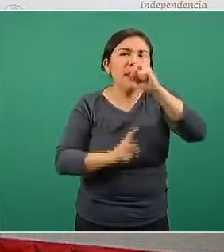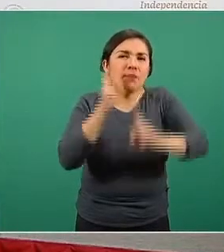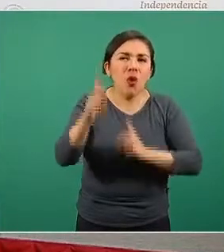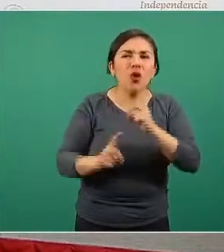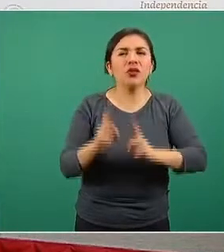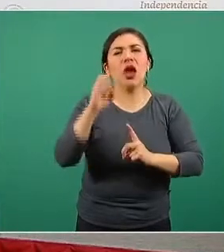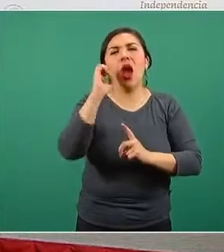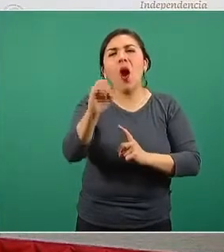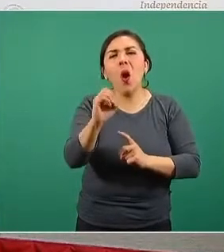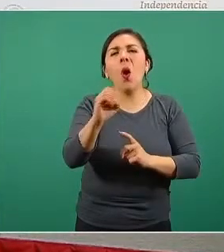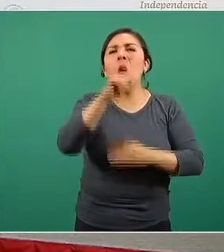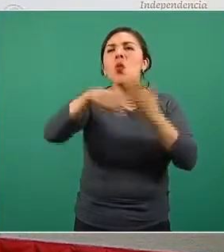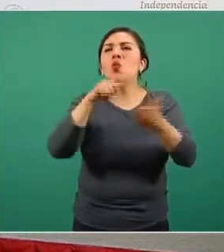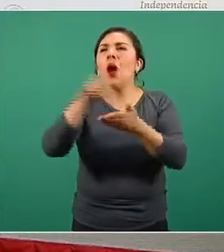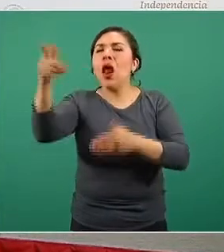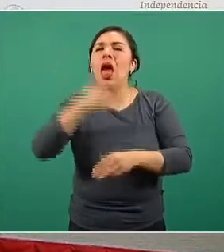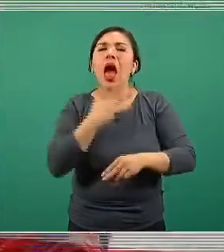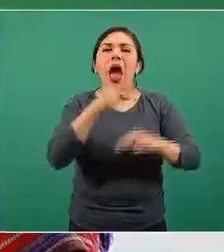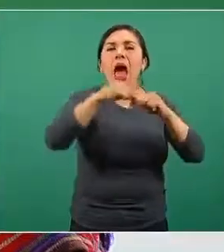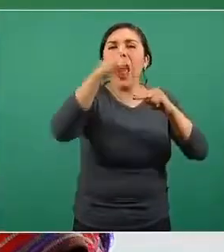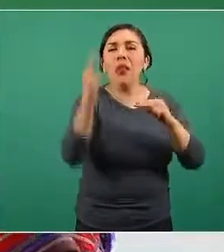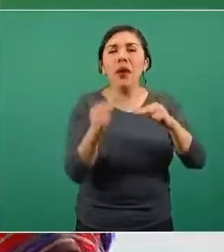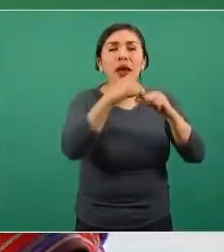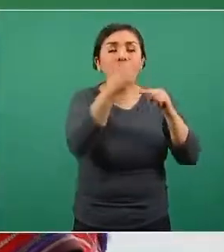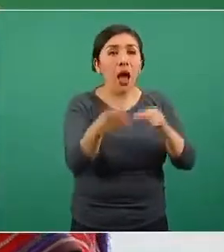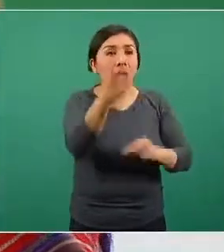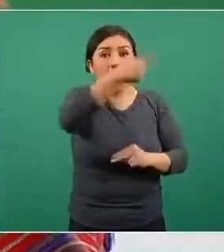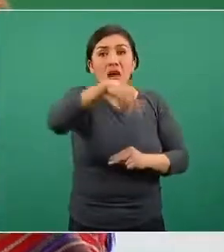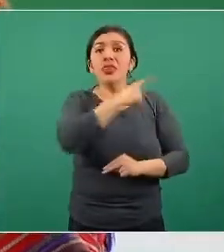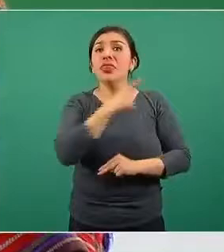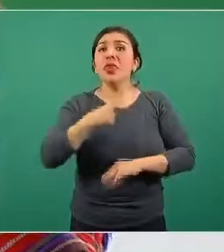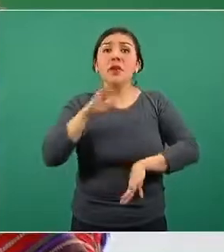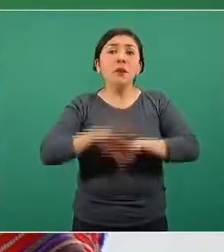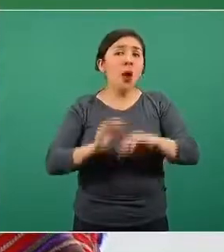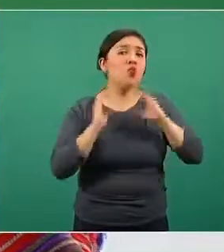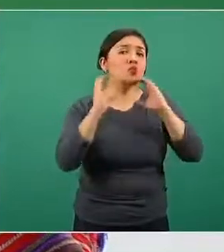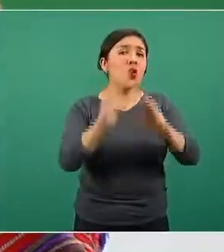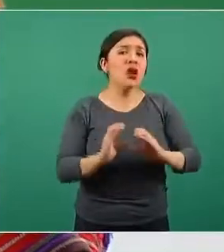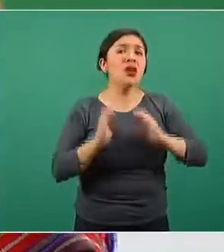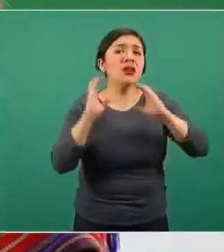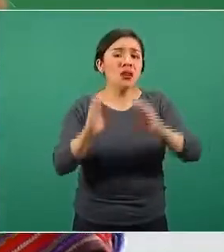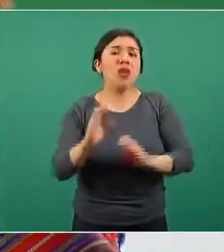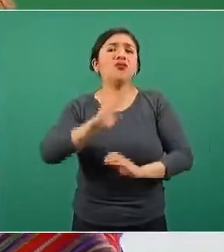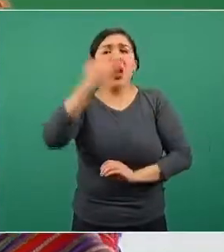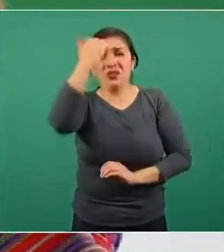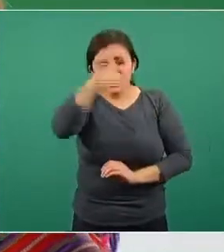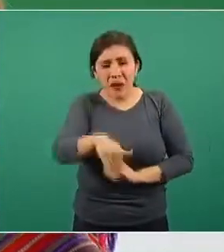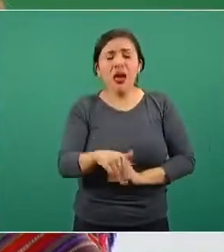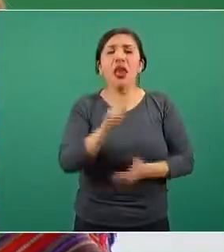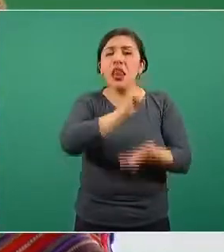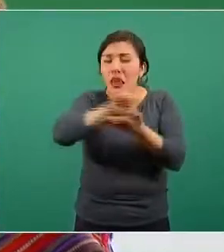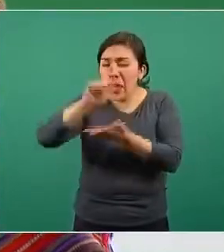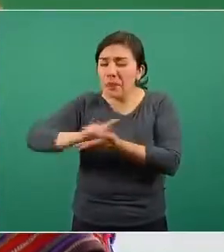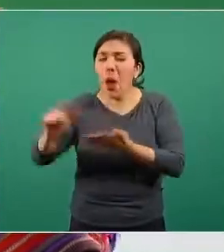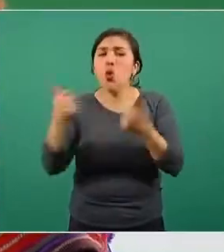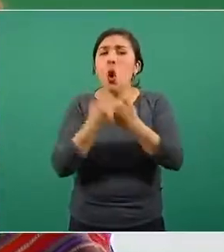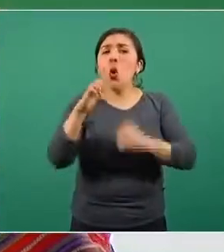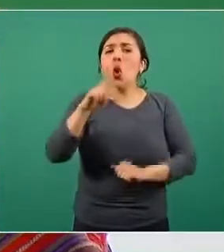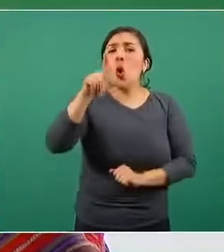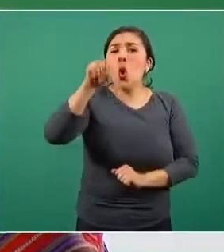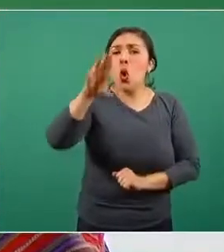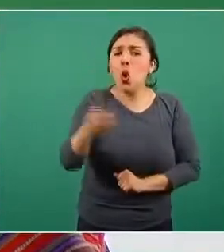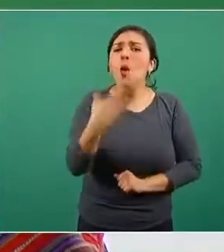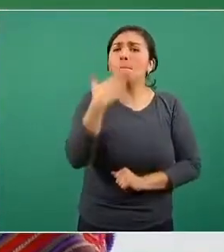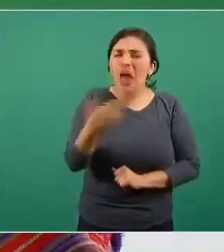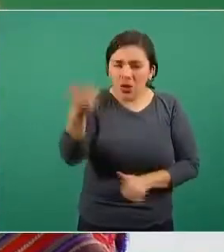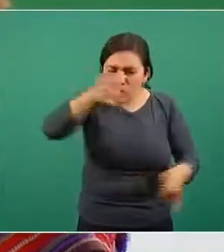deportivos o de lugares donde se tienen las albercas, toman todos los cuidados necesarios, cloran de una manera adecuada y